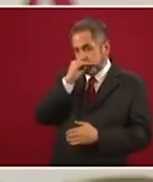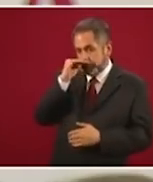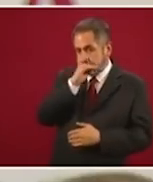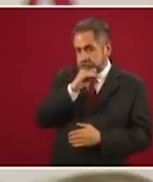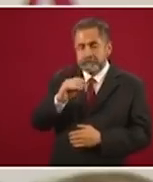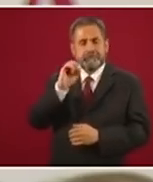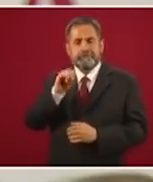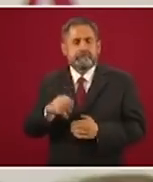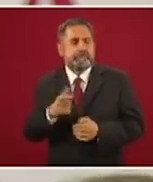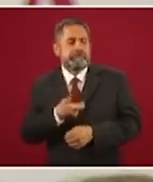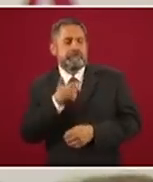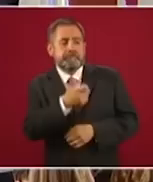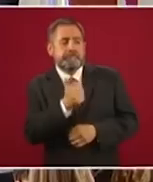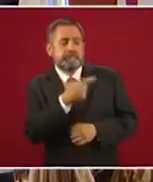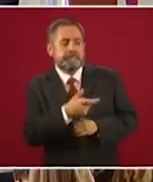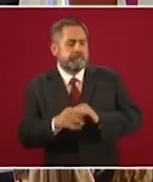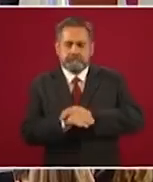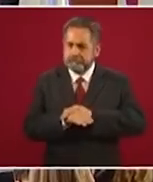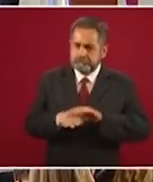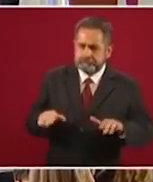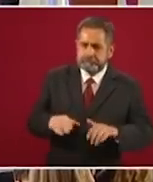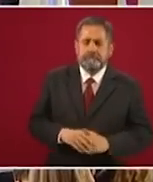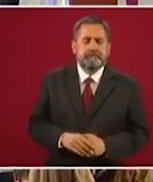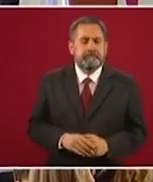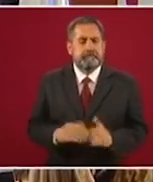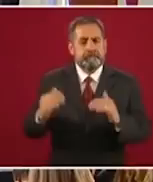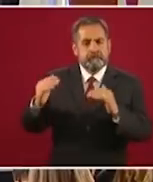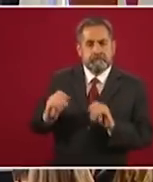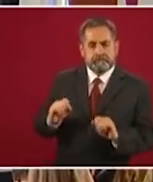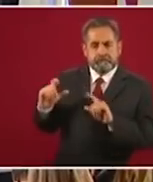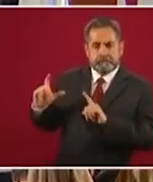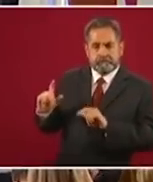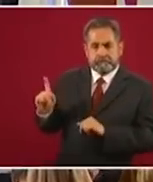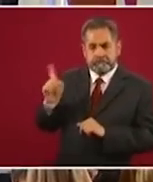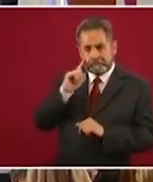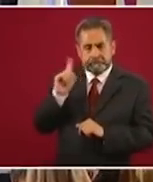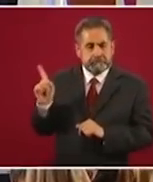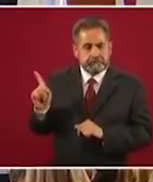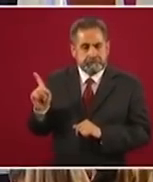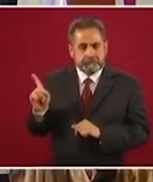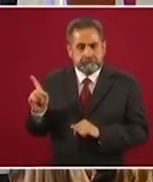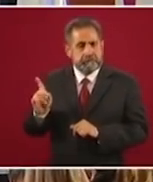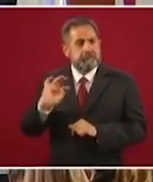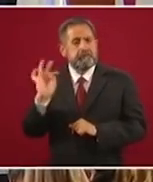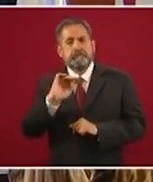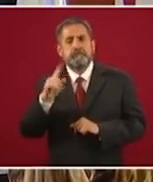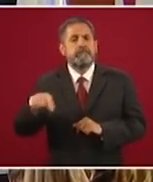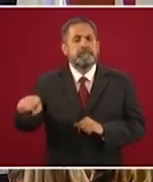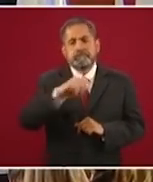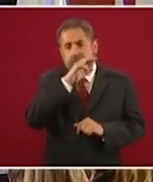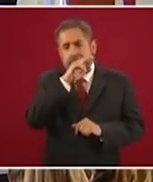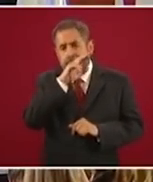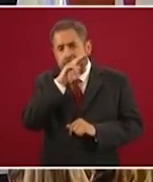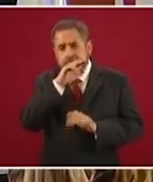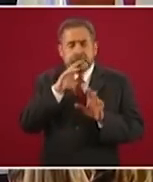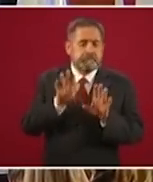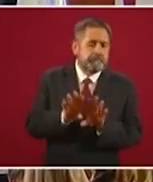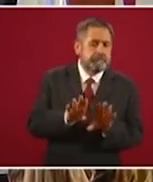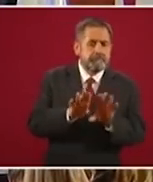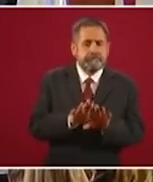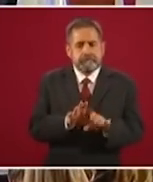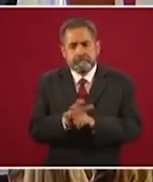sin cuotas de recuperación. En la siguiente diapositiva pueden ver ustedes, para quien estaba preocupado, de cuál podría ser la